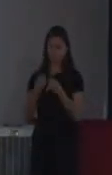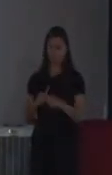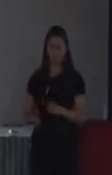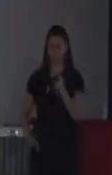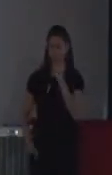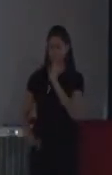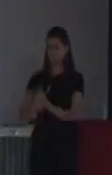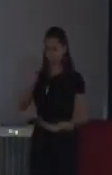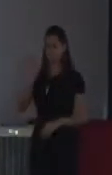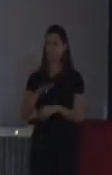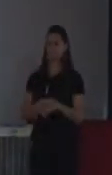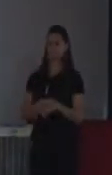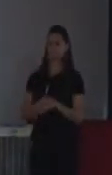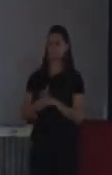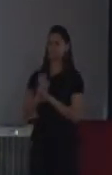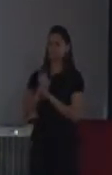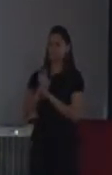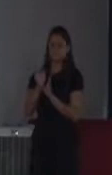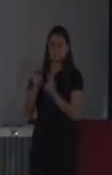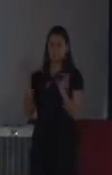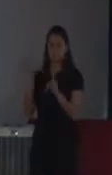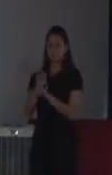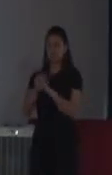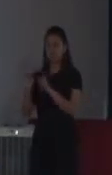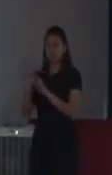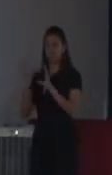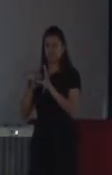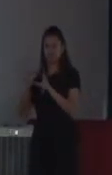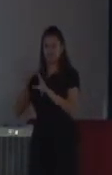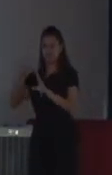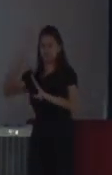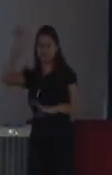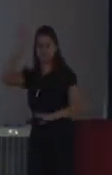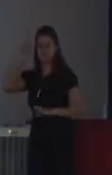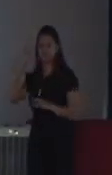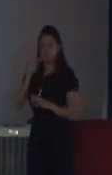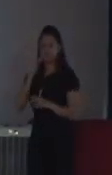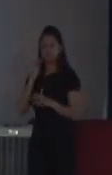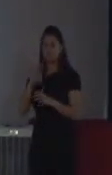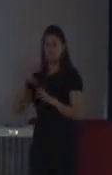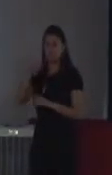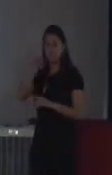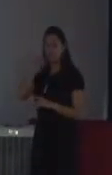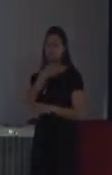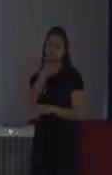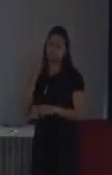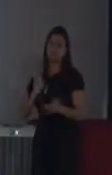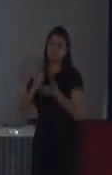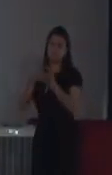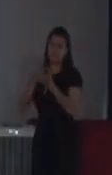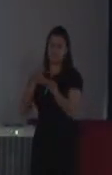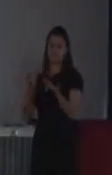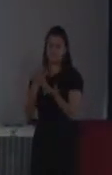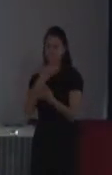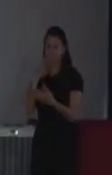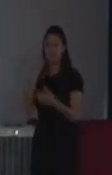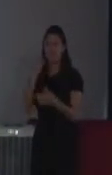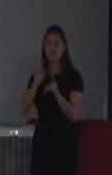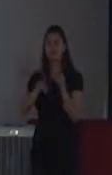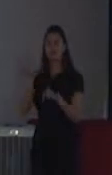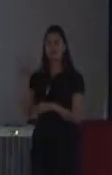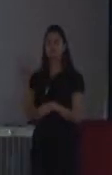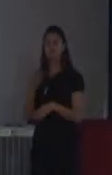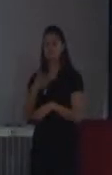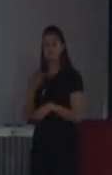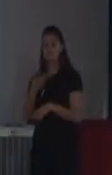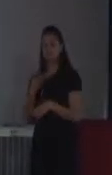se ubican a nivel social en un espacio, digamos, de decisión, yo creo que esa es la mejor bibliografía que uno puede tener. Las madres,